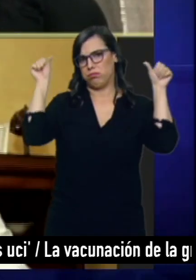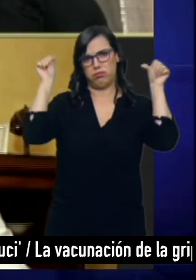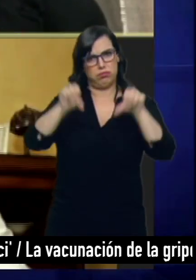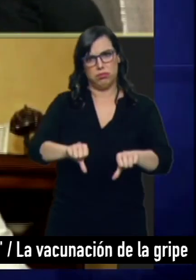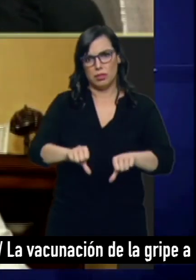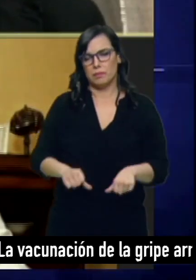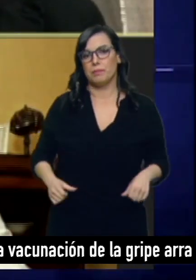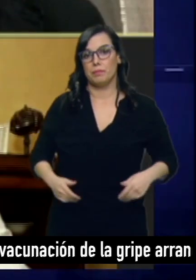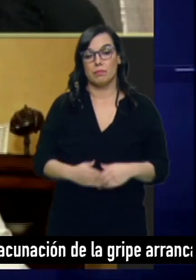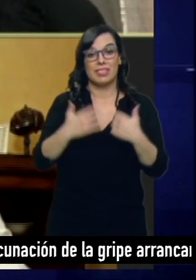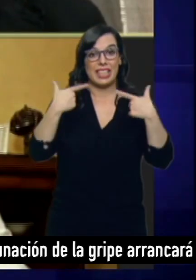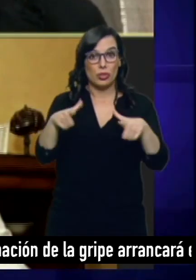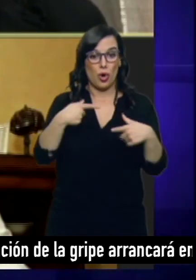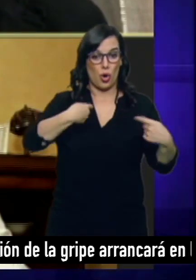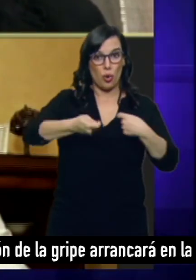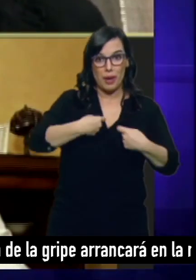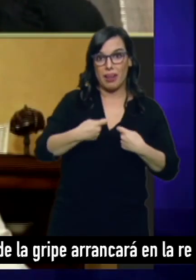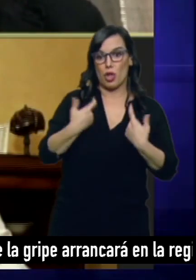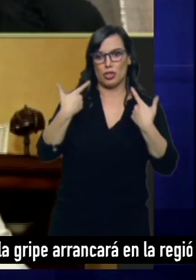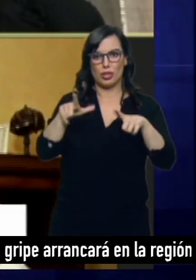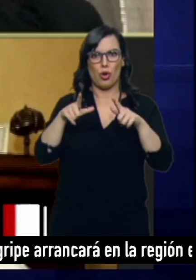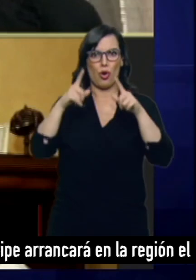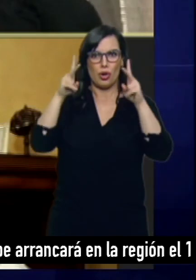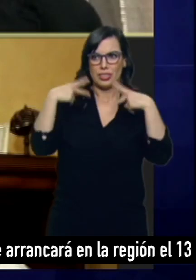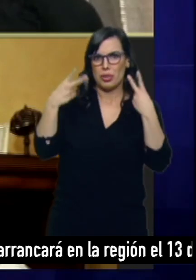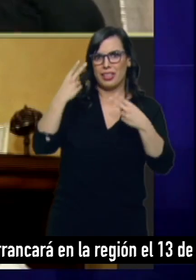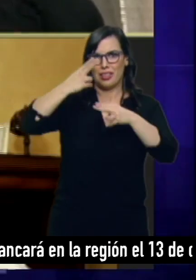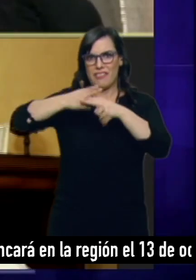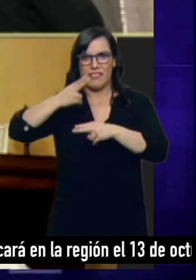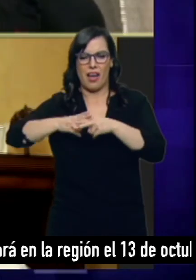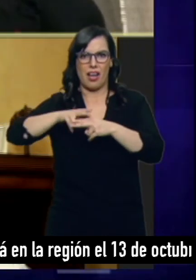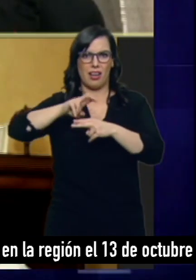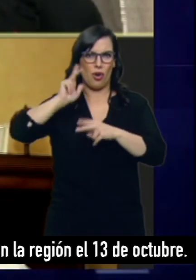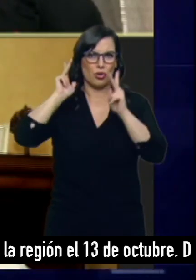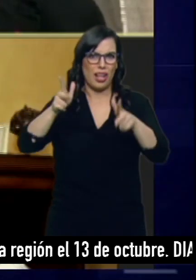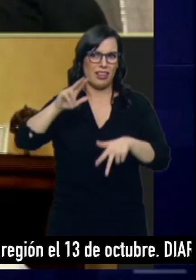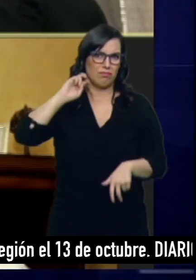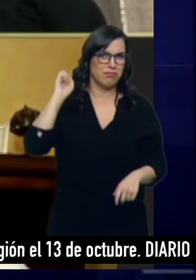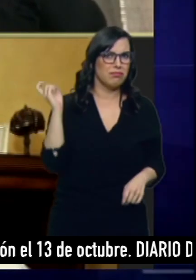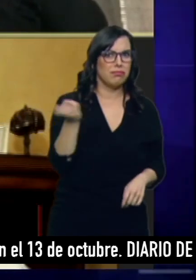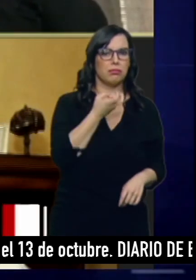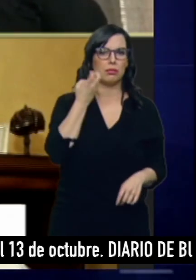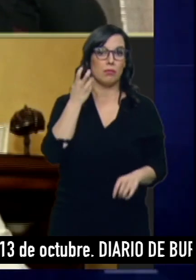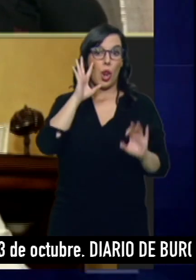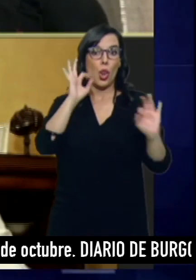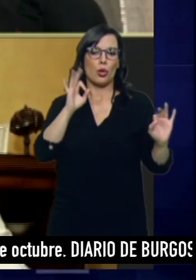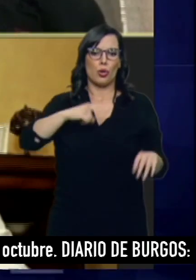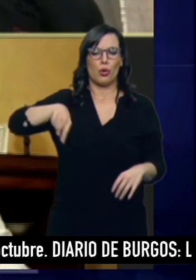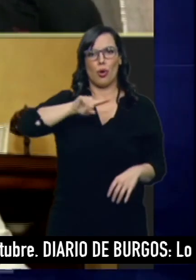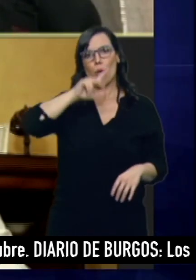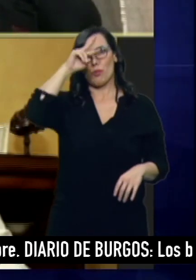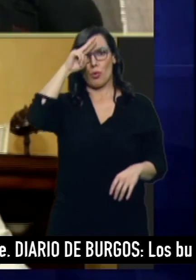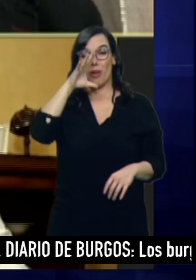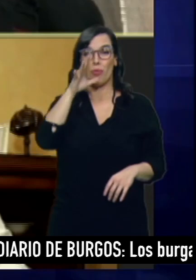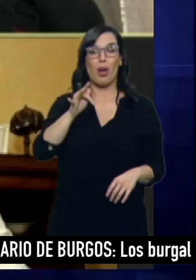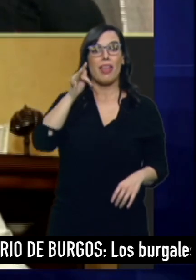El sector del comercio, el sector de la hostelería y la restauración, pues, lógicamente está pues muy preocupado, y además es que yo